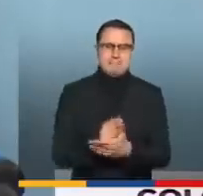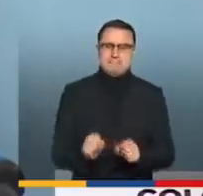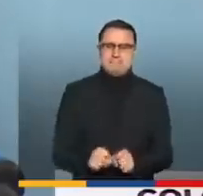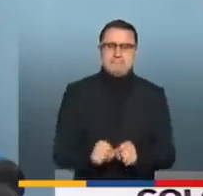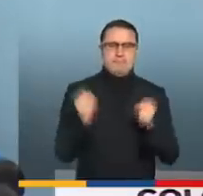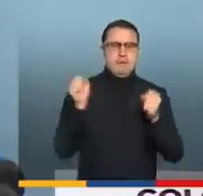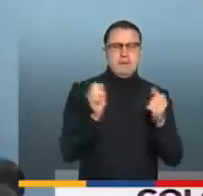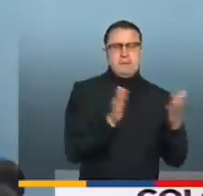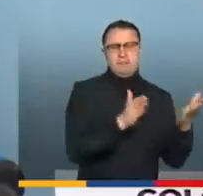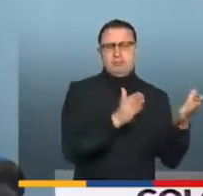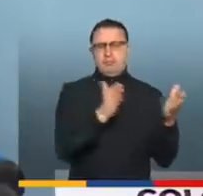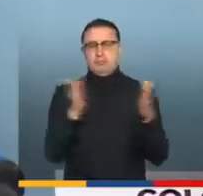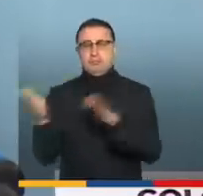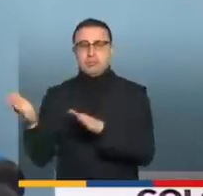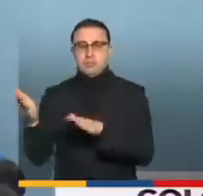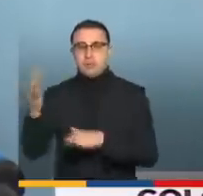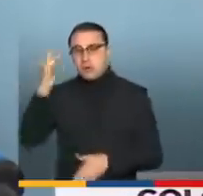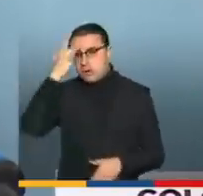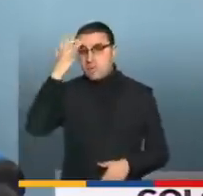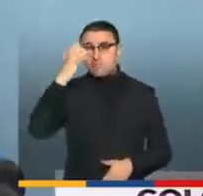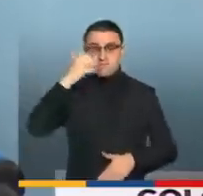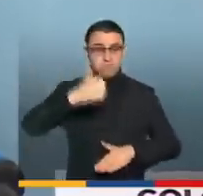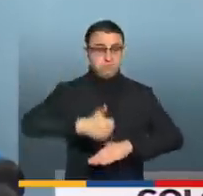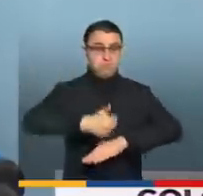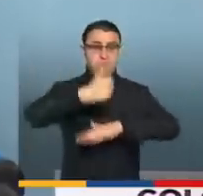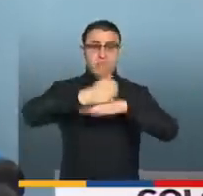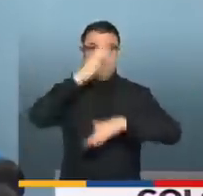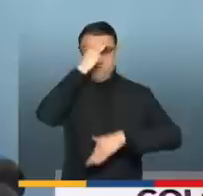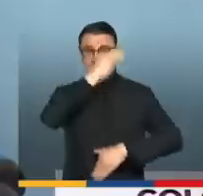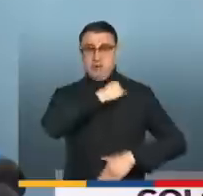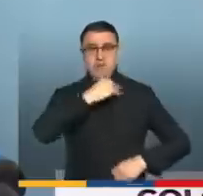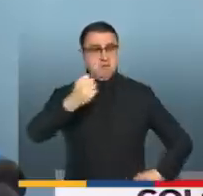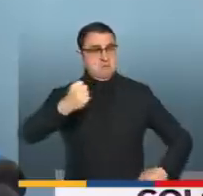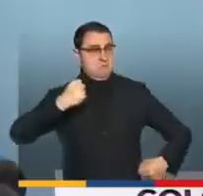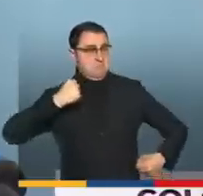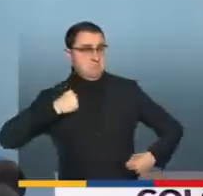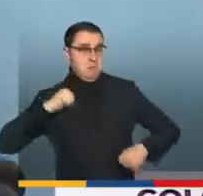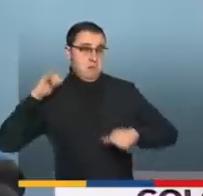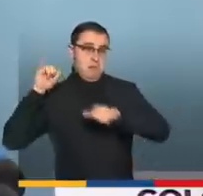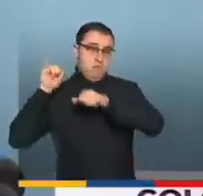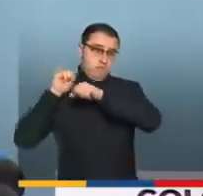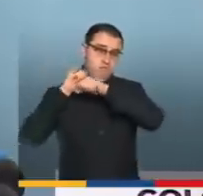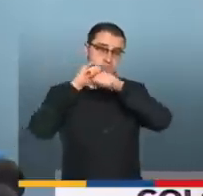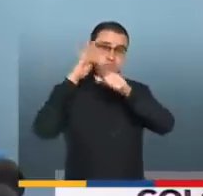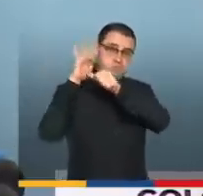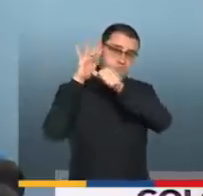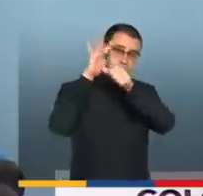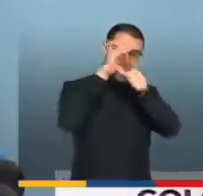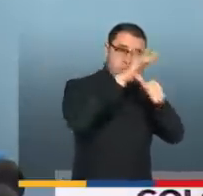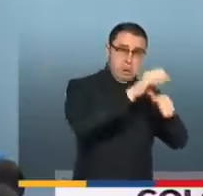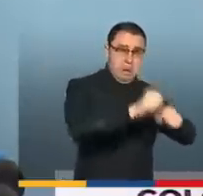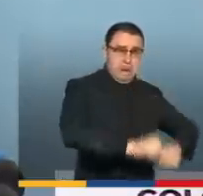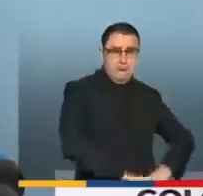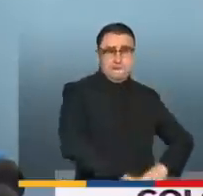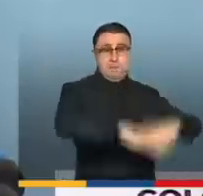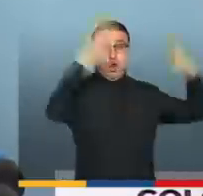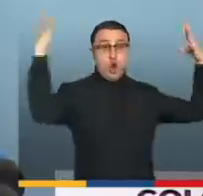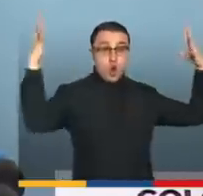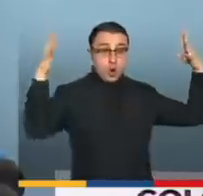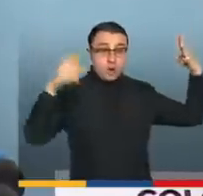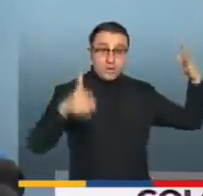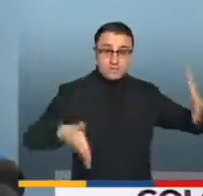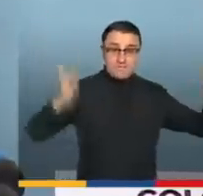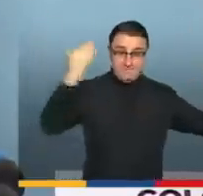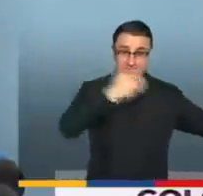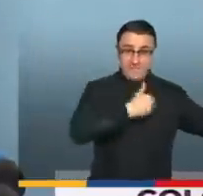Porque un general bombardeó un palacio presidencial y mató al presidente elegido por el pueblo. El primer